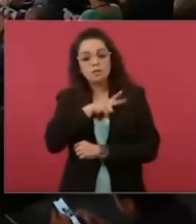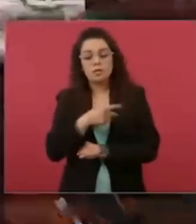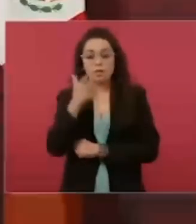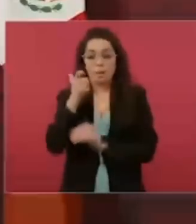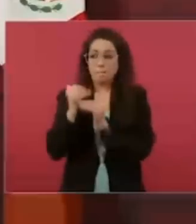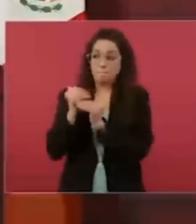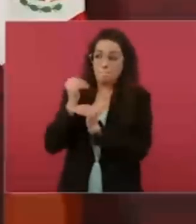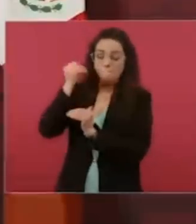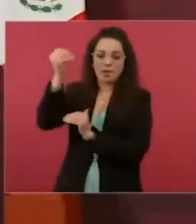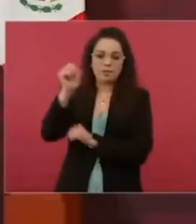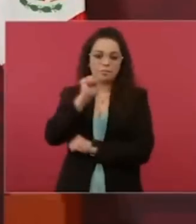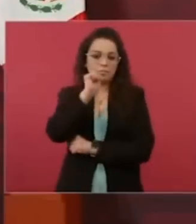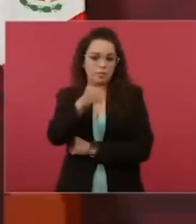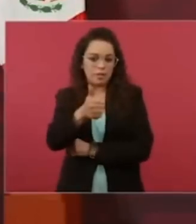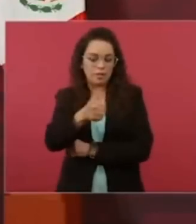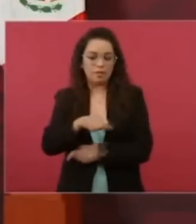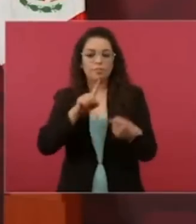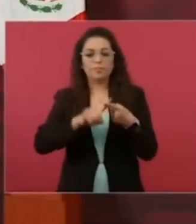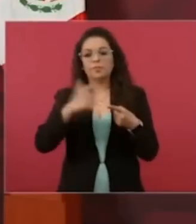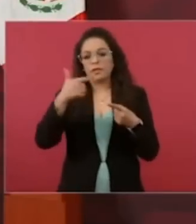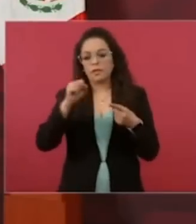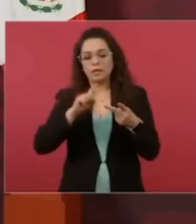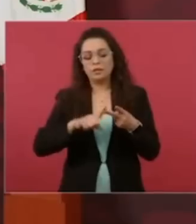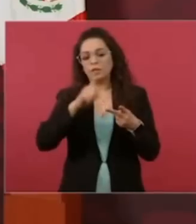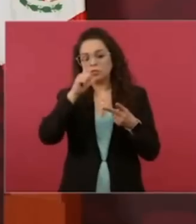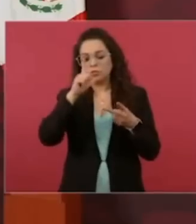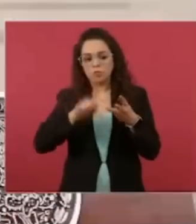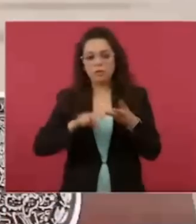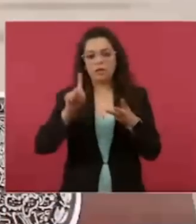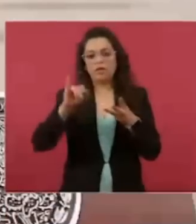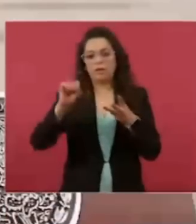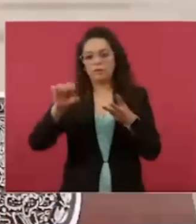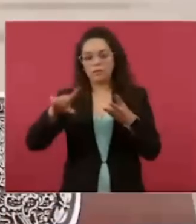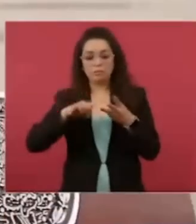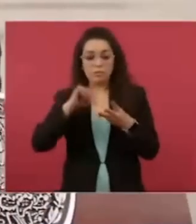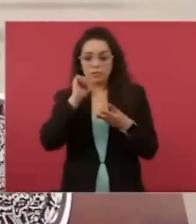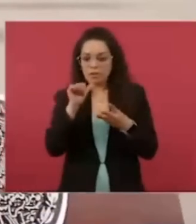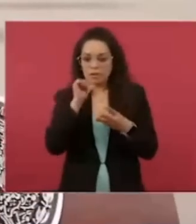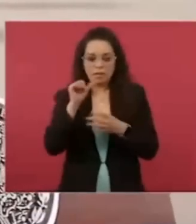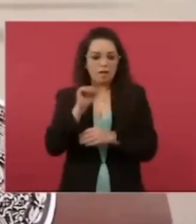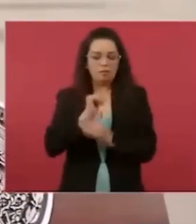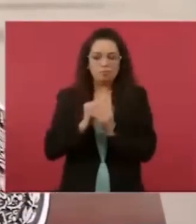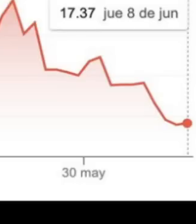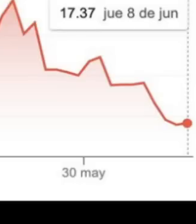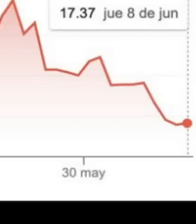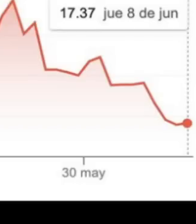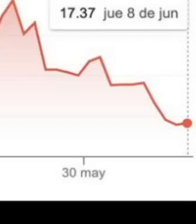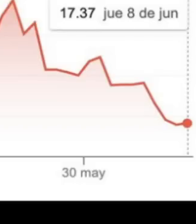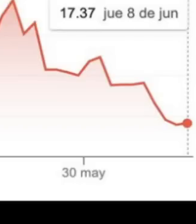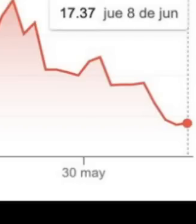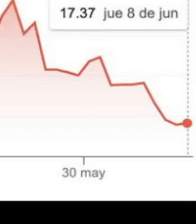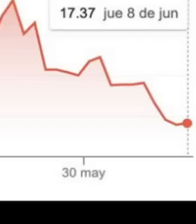adquisitivo alcanza para más. Vamos a ver lo del dólar. ¿Cómo amaneció el dólar, amigos y